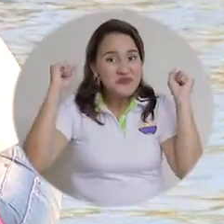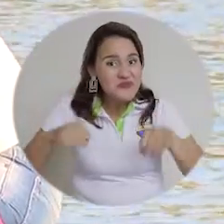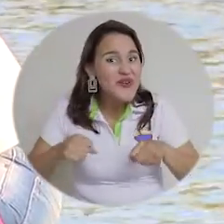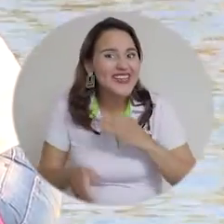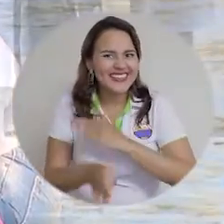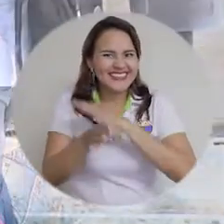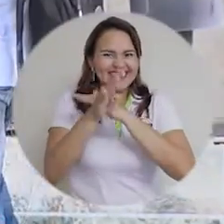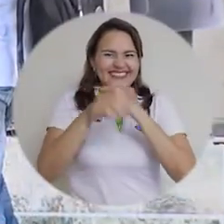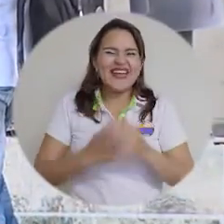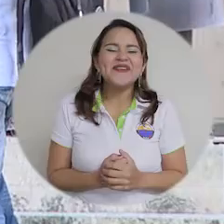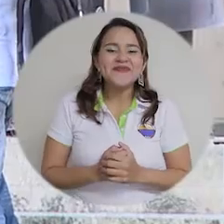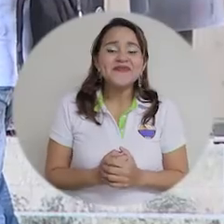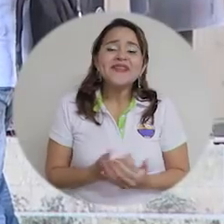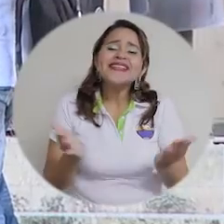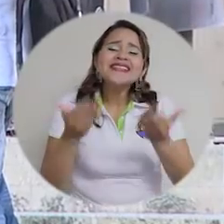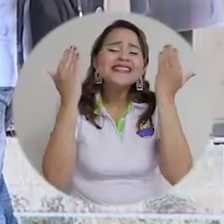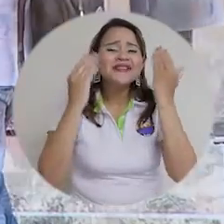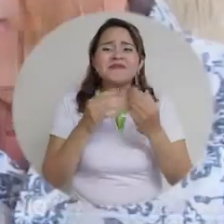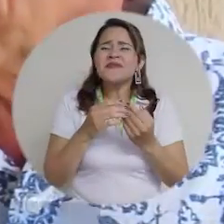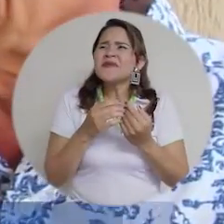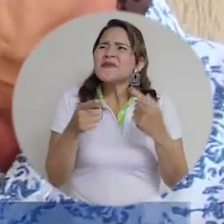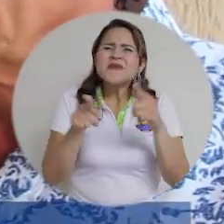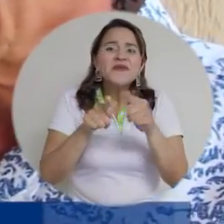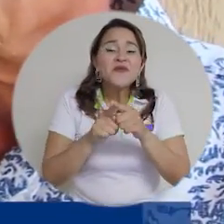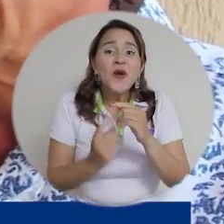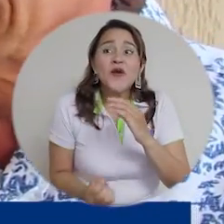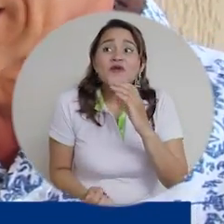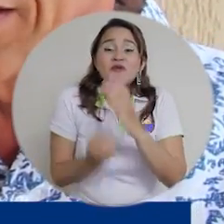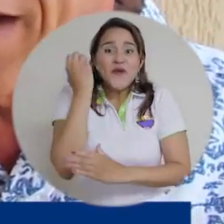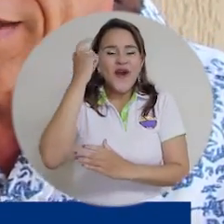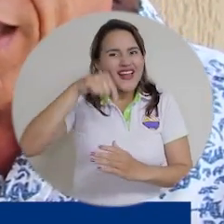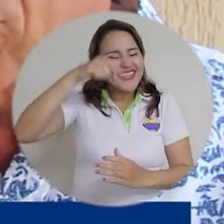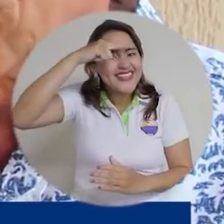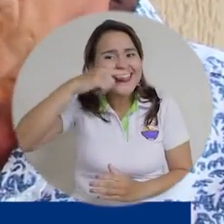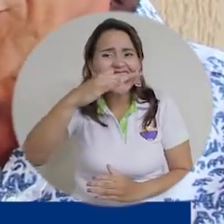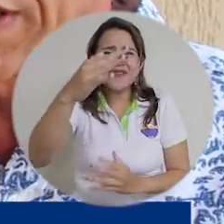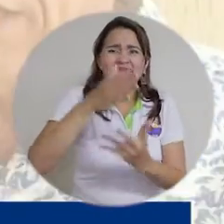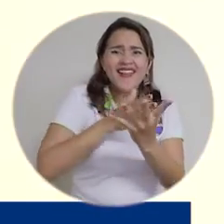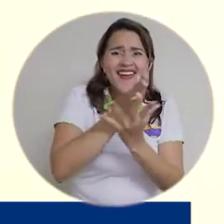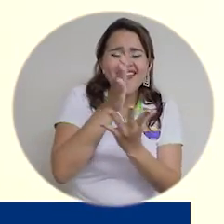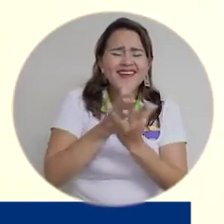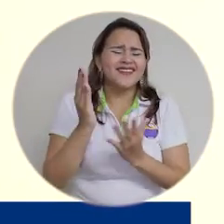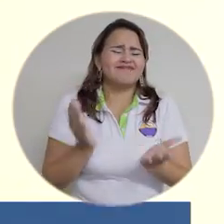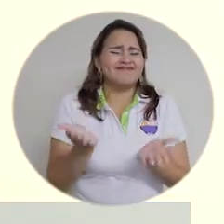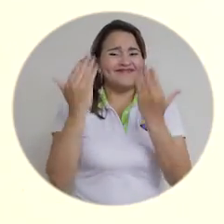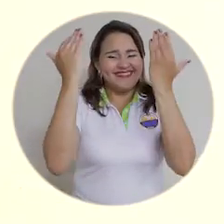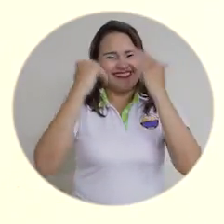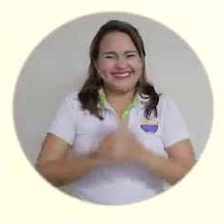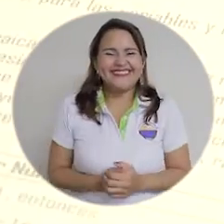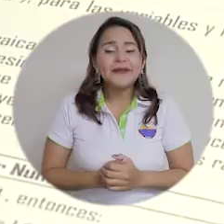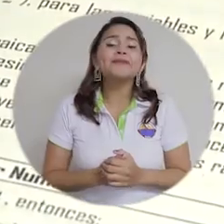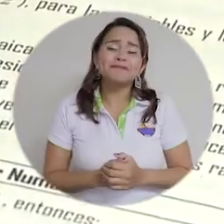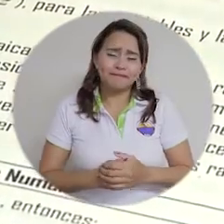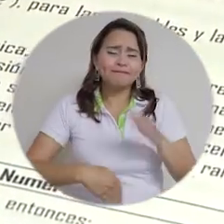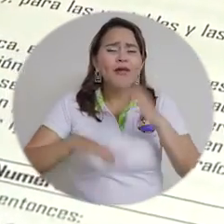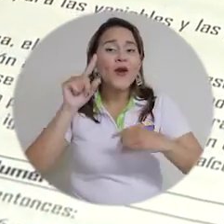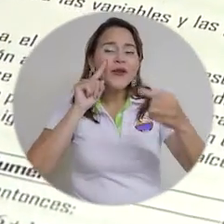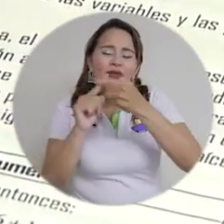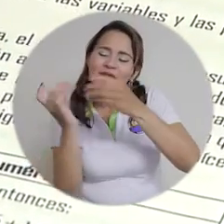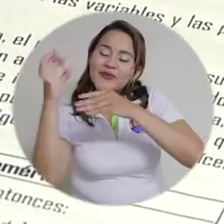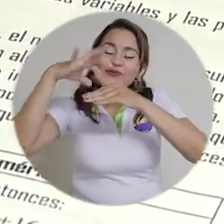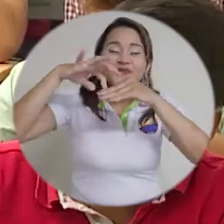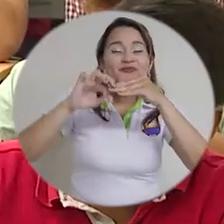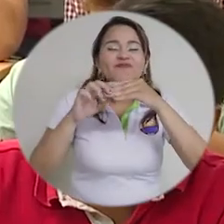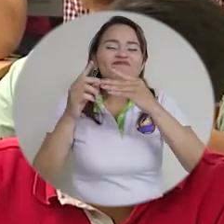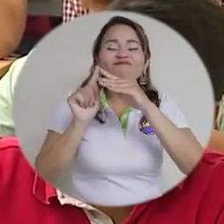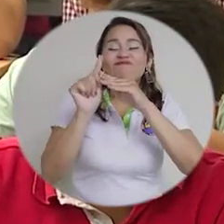la Universidad del Magdalena. Es el resurgir de la educación en la ciudad de Santa Marta con una oferta de calidad para que se convierta en unos grandes profesionales.